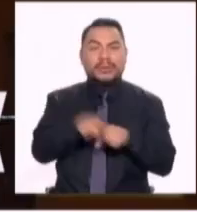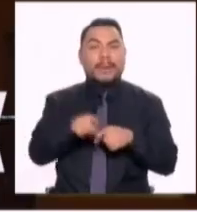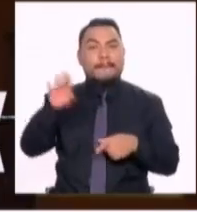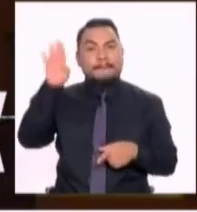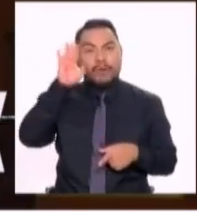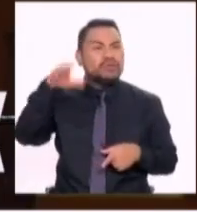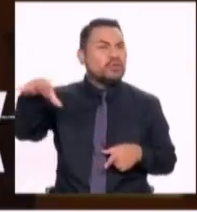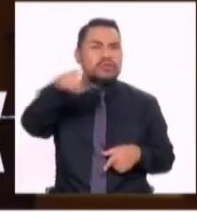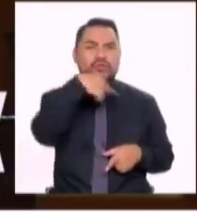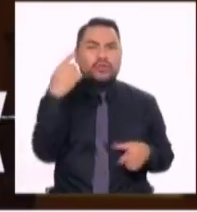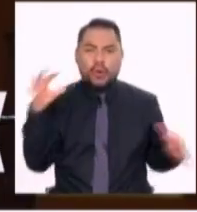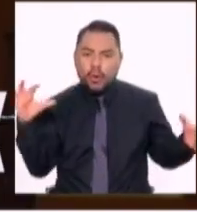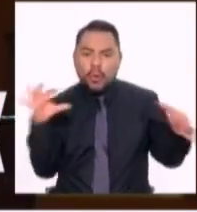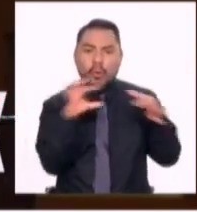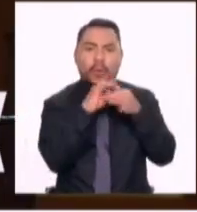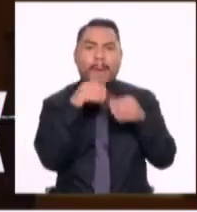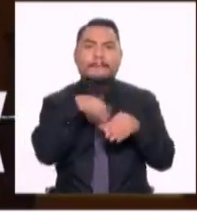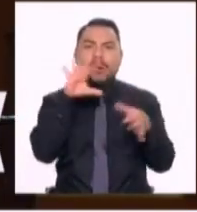día de mal en peor.